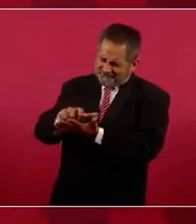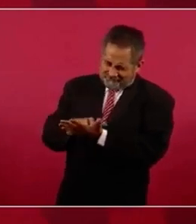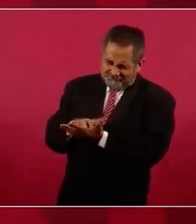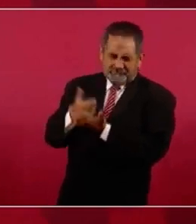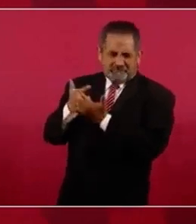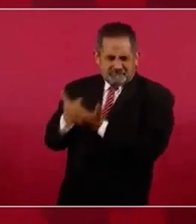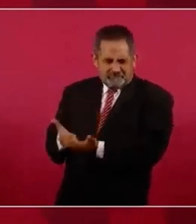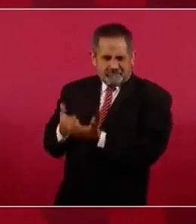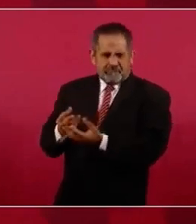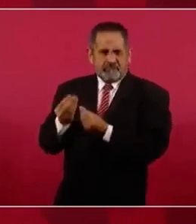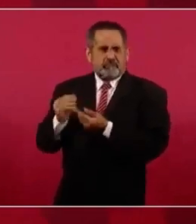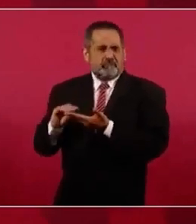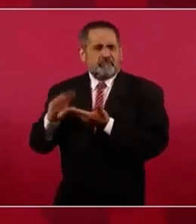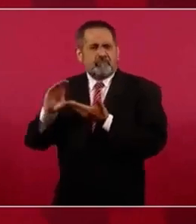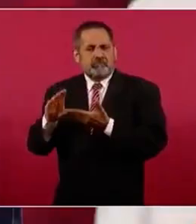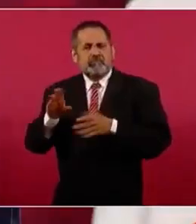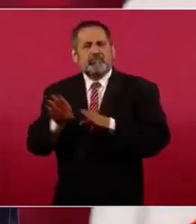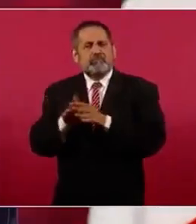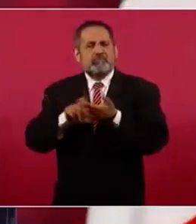en todo lo que llaman